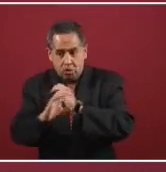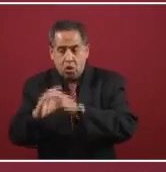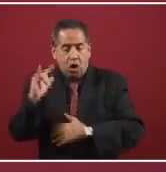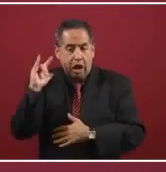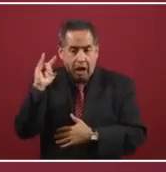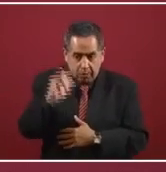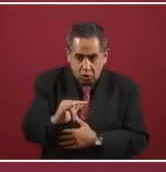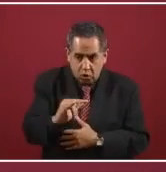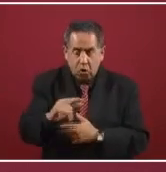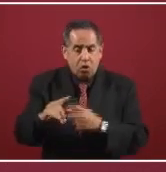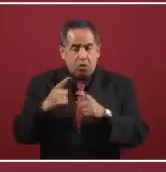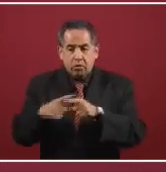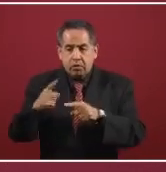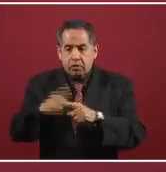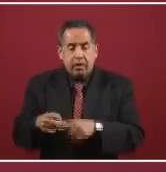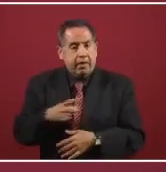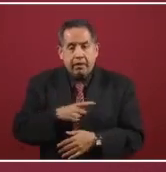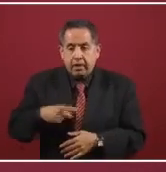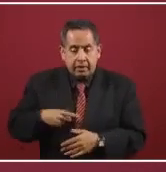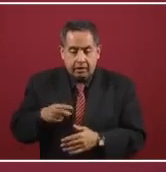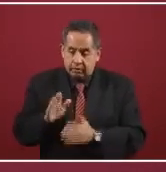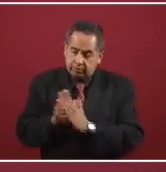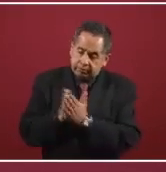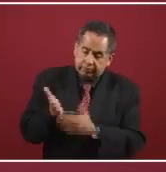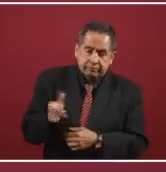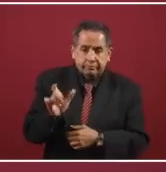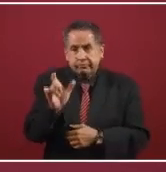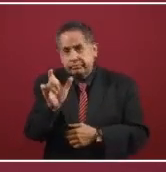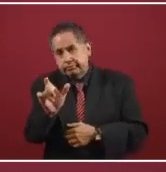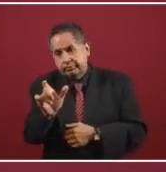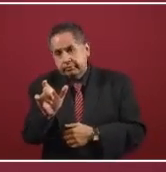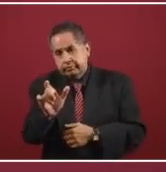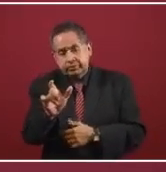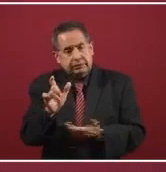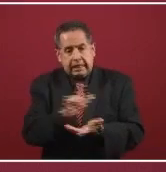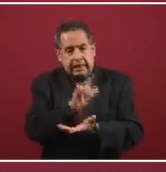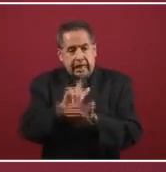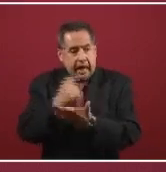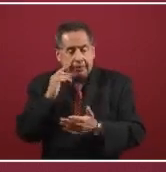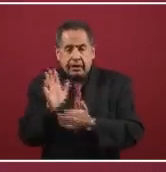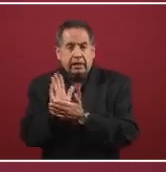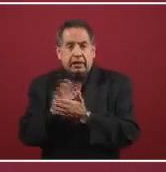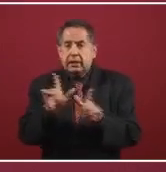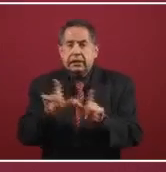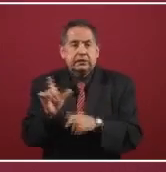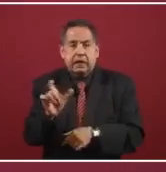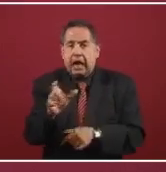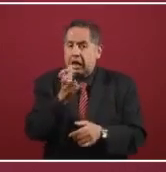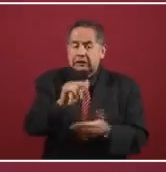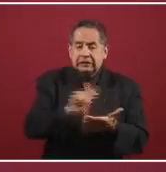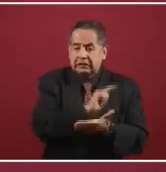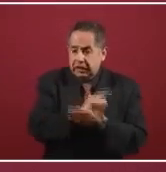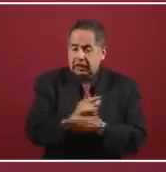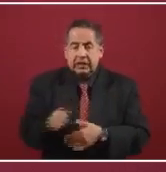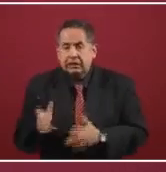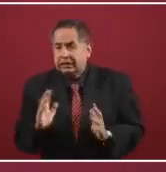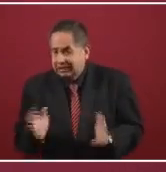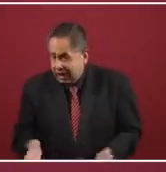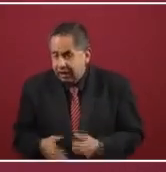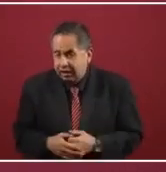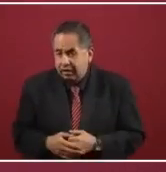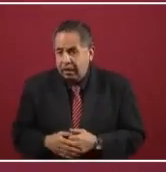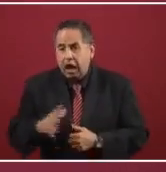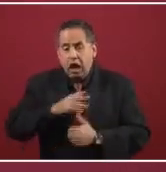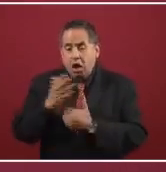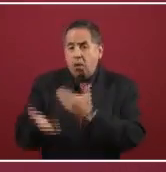aviones, en fin, tienen que identificarse. Eso no es violatorio de ninguna ley, está en la ley. se hicieron, ya incluso se hizo una propuesta